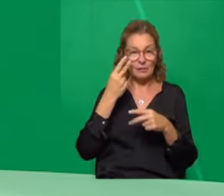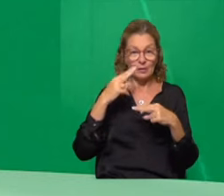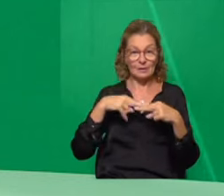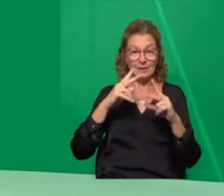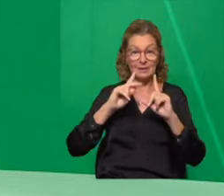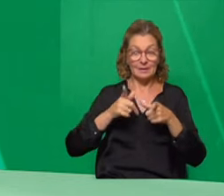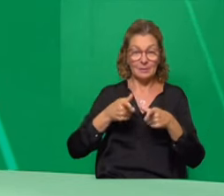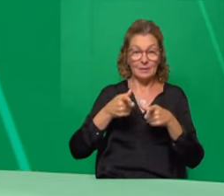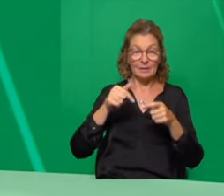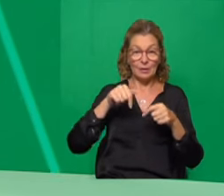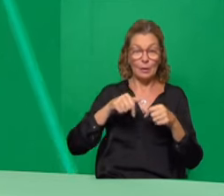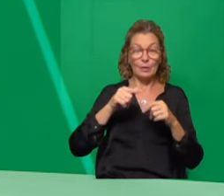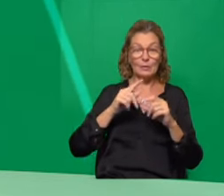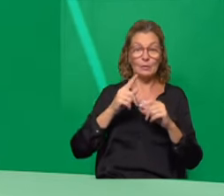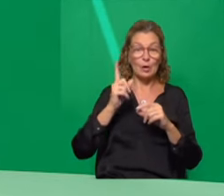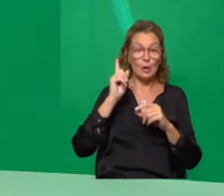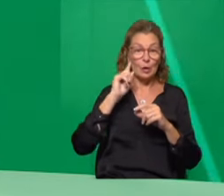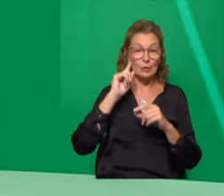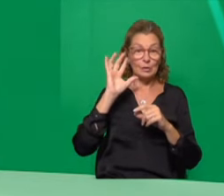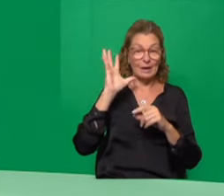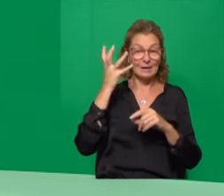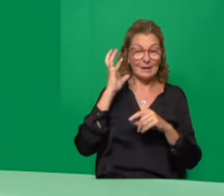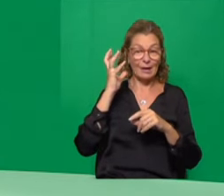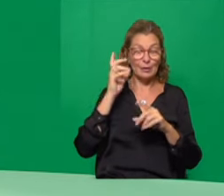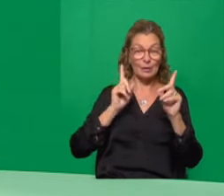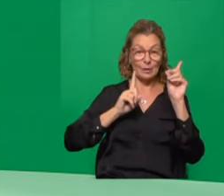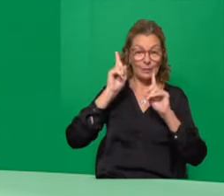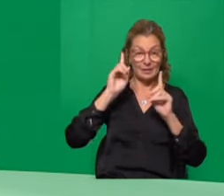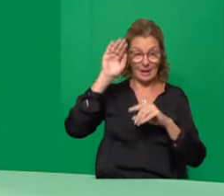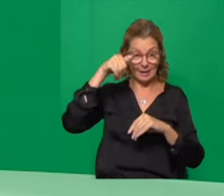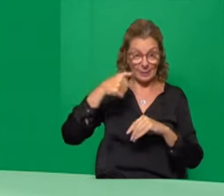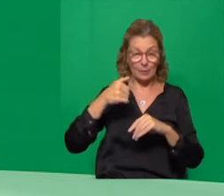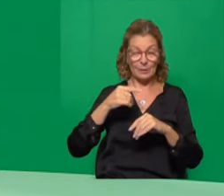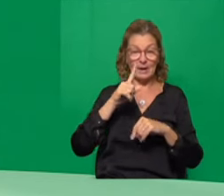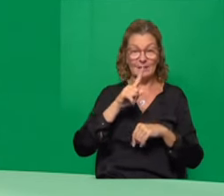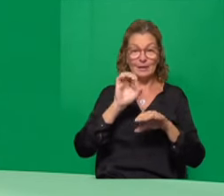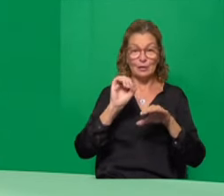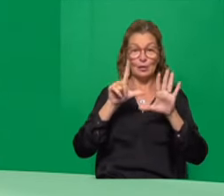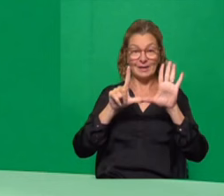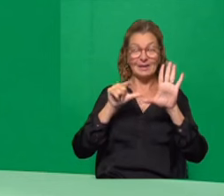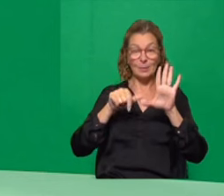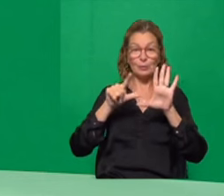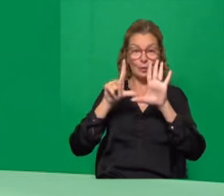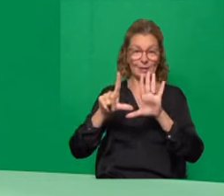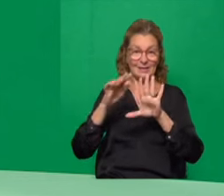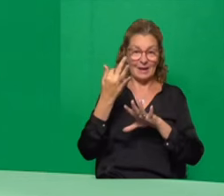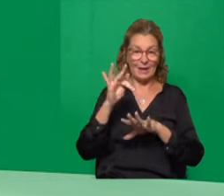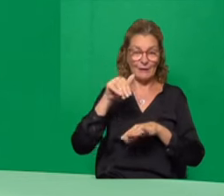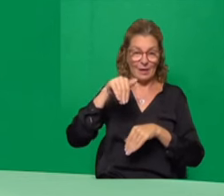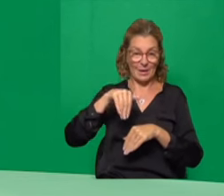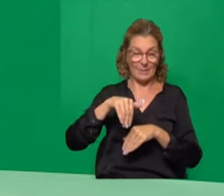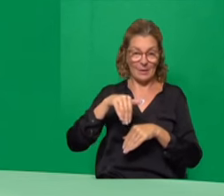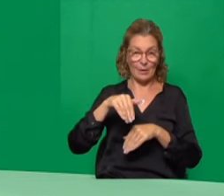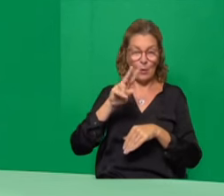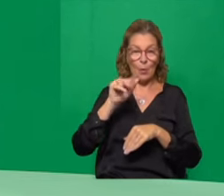y también a partir de hoy a quienes nos escuchan por Uniradio, la radio de la Universidad de la República, 107.7 FM o